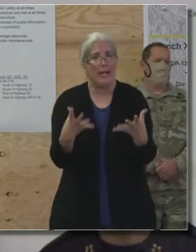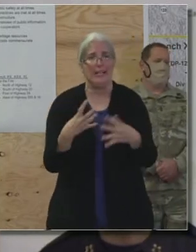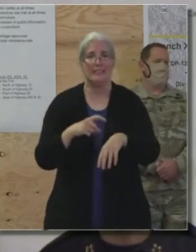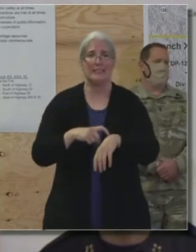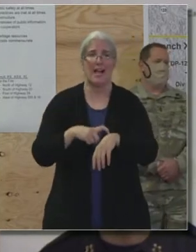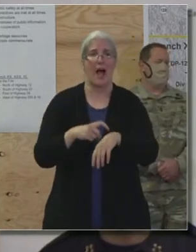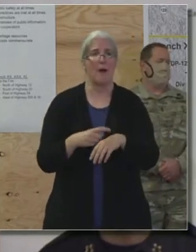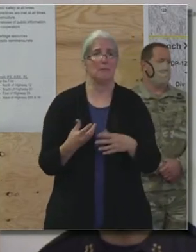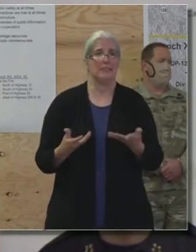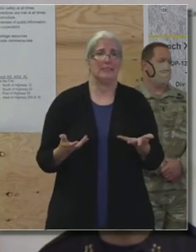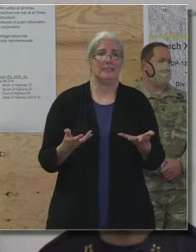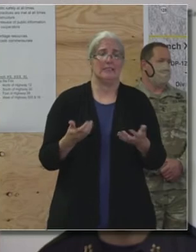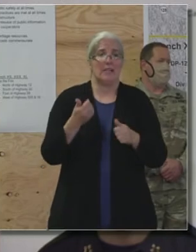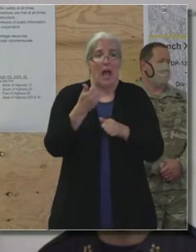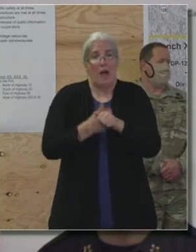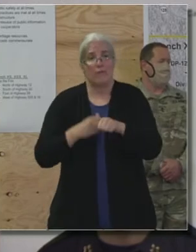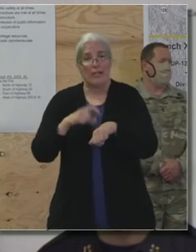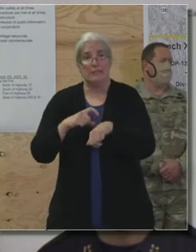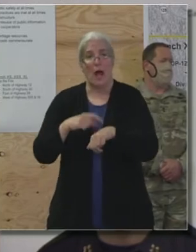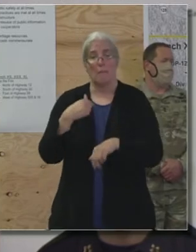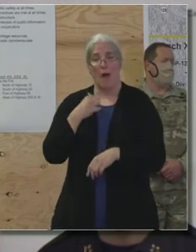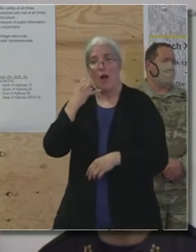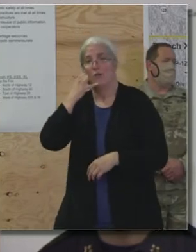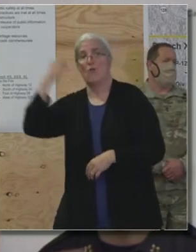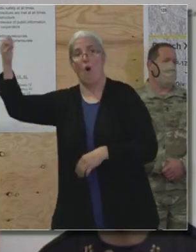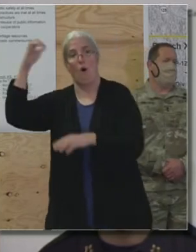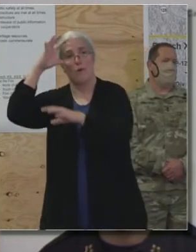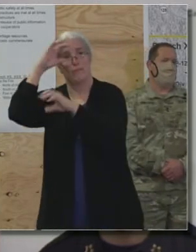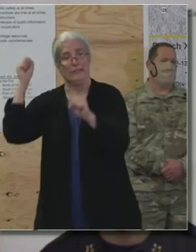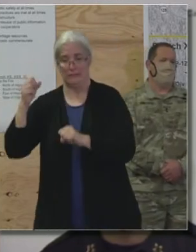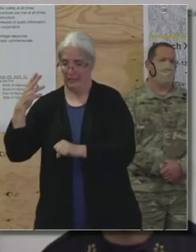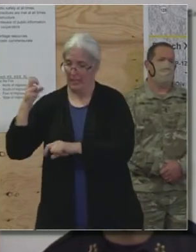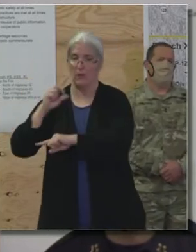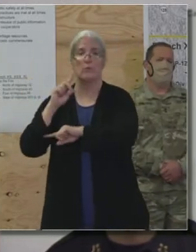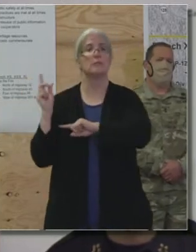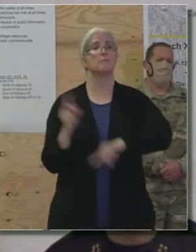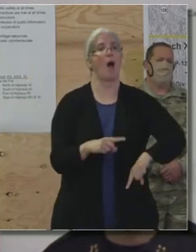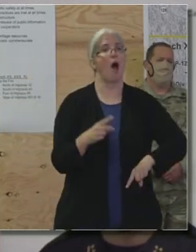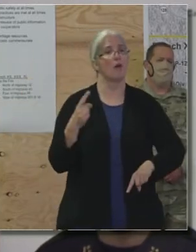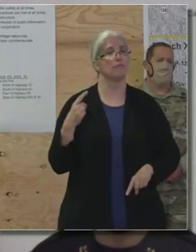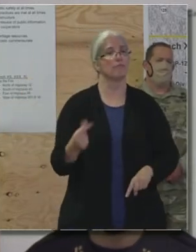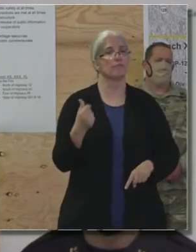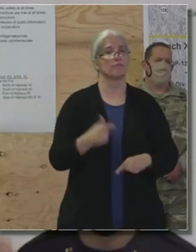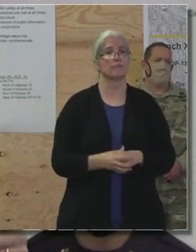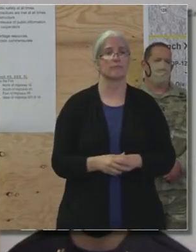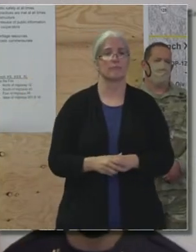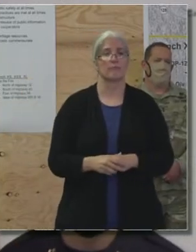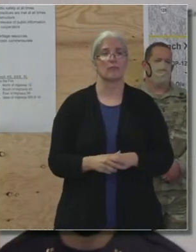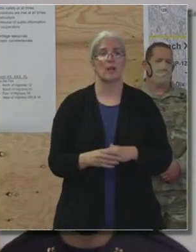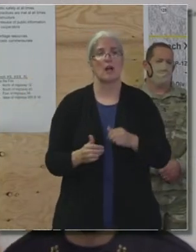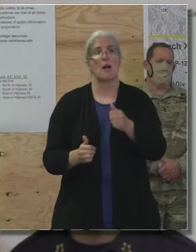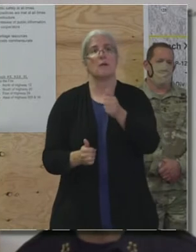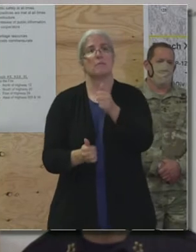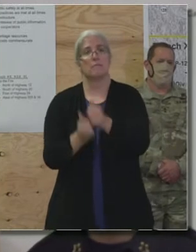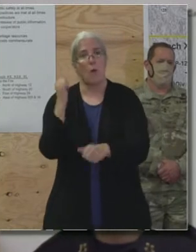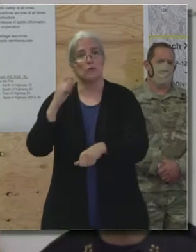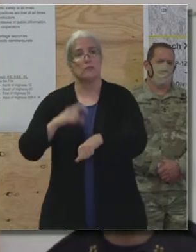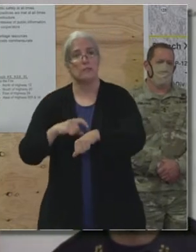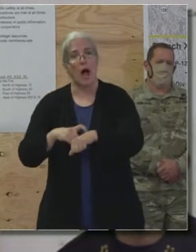telefónica que haya hecho al presidente que él no haya respondido rápidamente casi en cada instancia ha respondido favorablemente